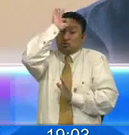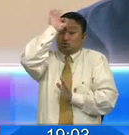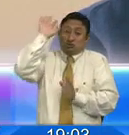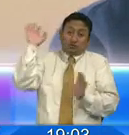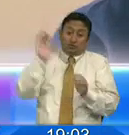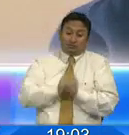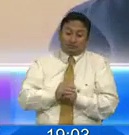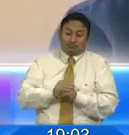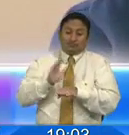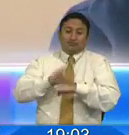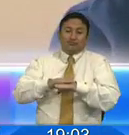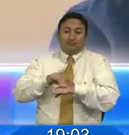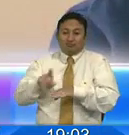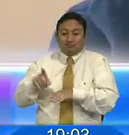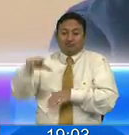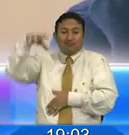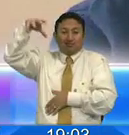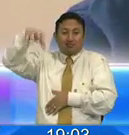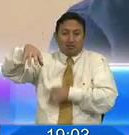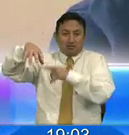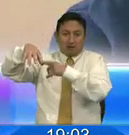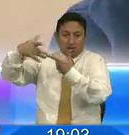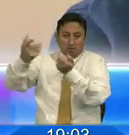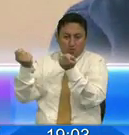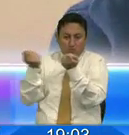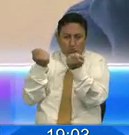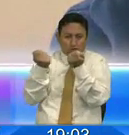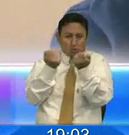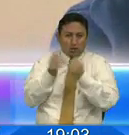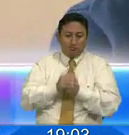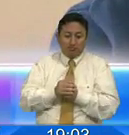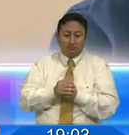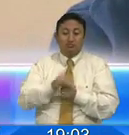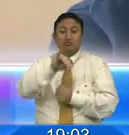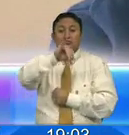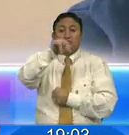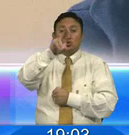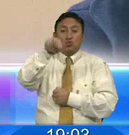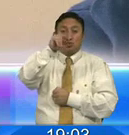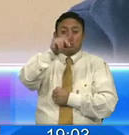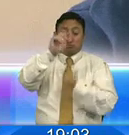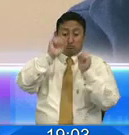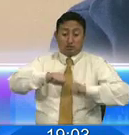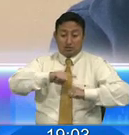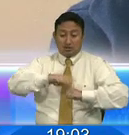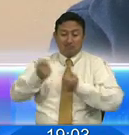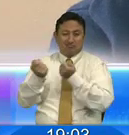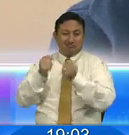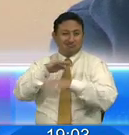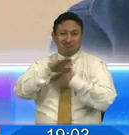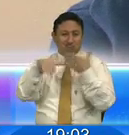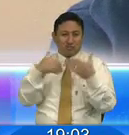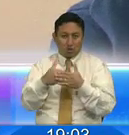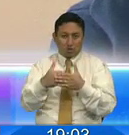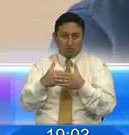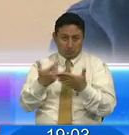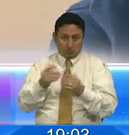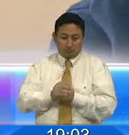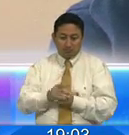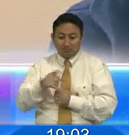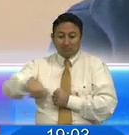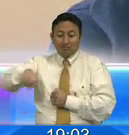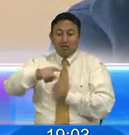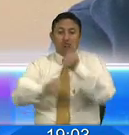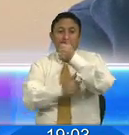manejo del estado tiene la capacidad guaidó para realmente dirigir el estado si no tiene